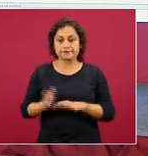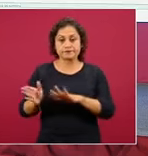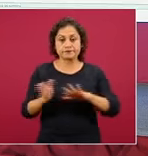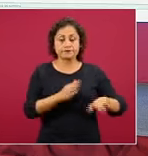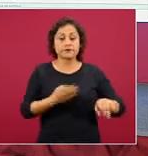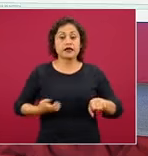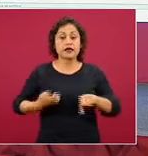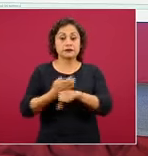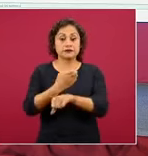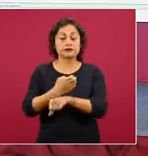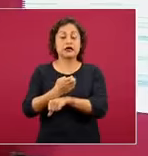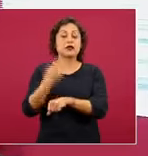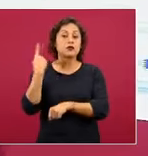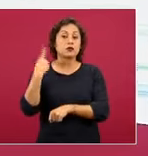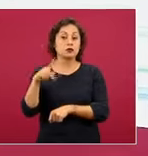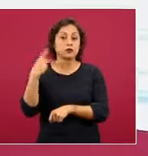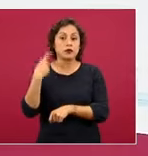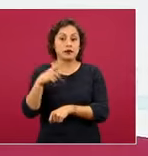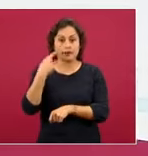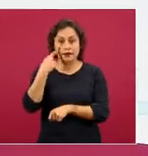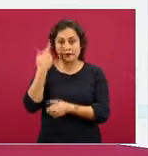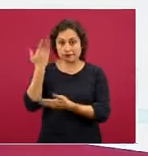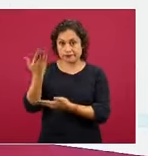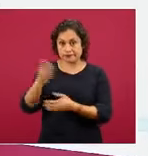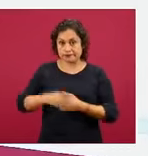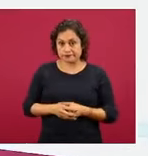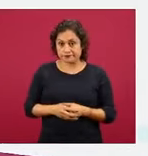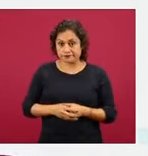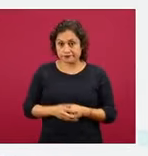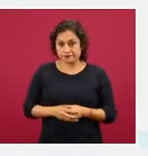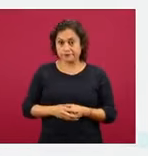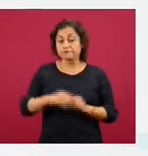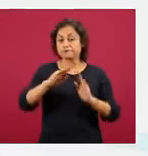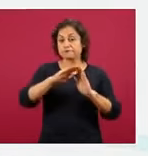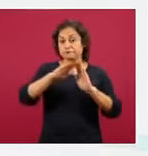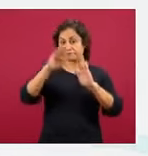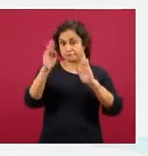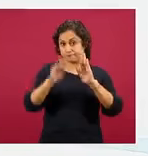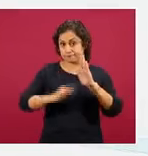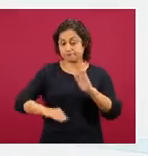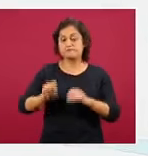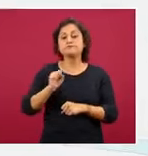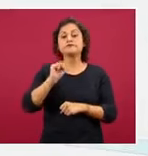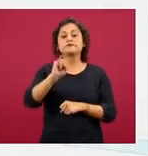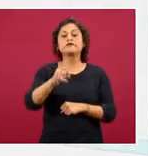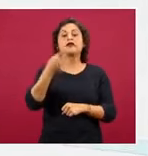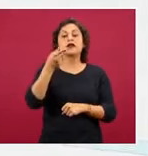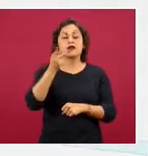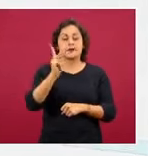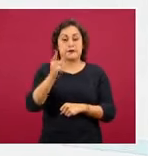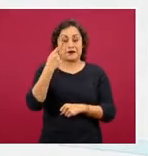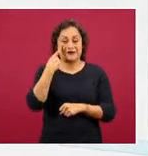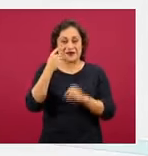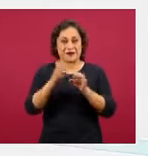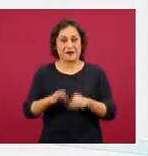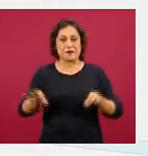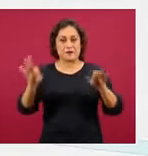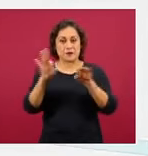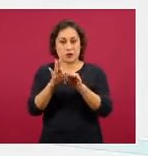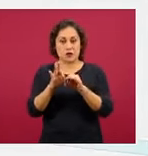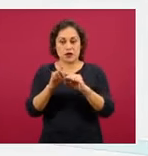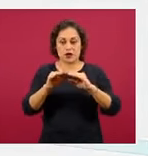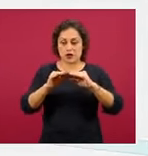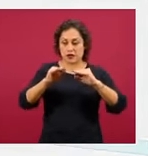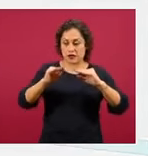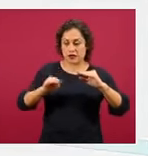Puebla también con un importante descenso. Lo que es interesante es que a pesar de tener claramente